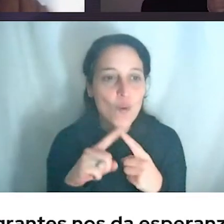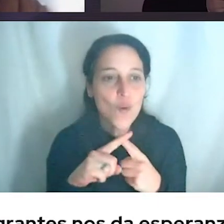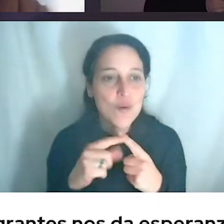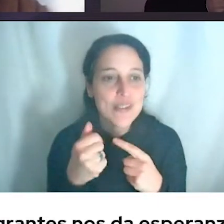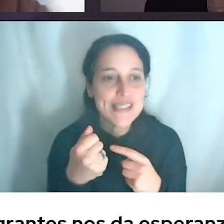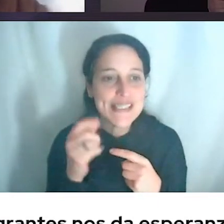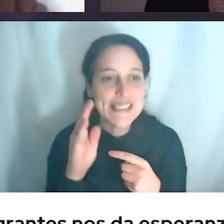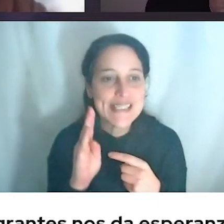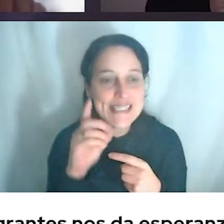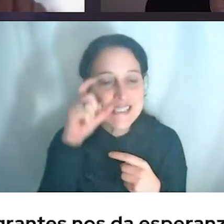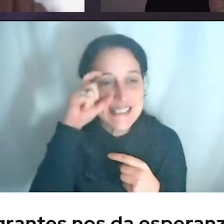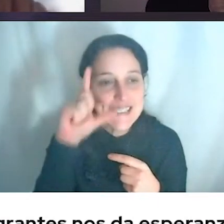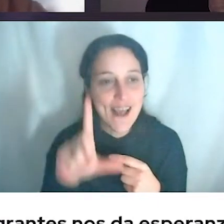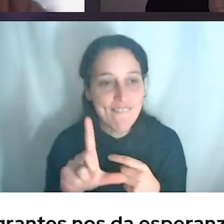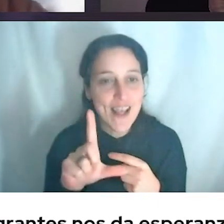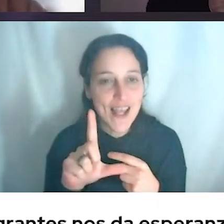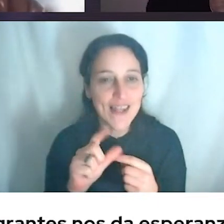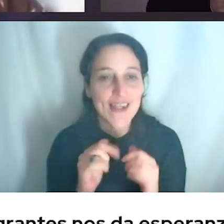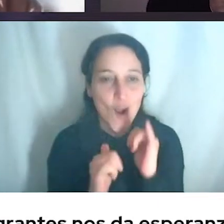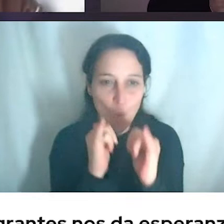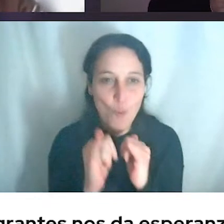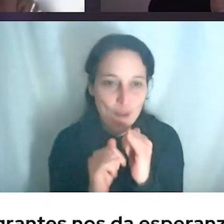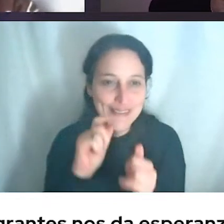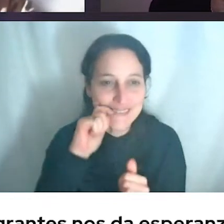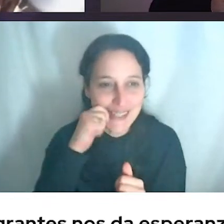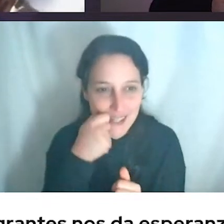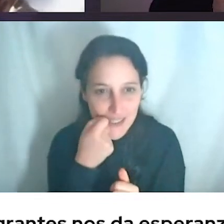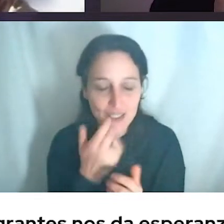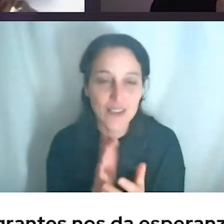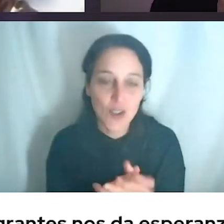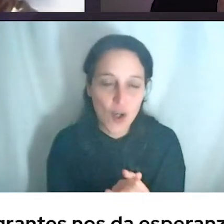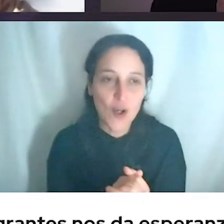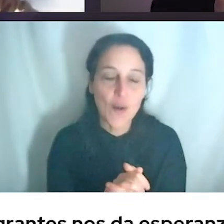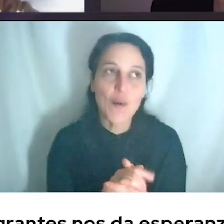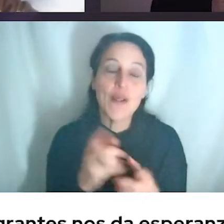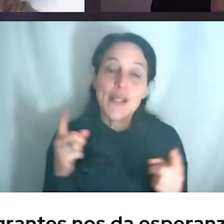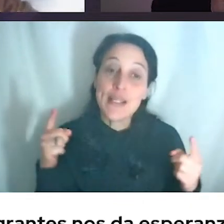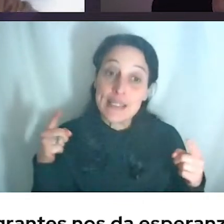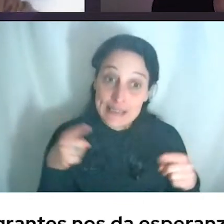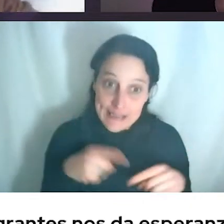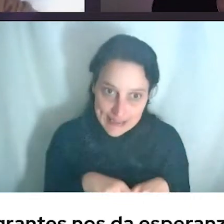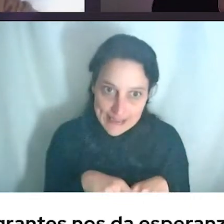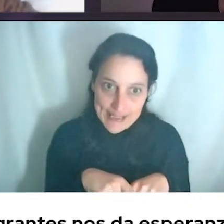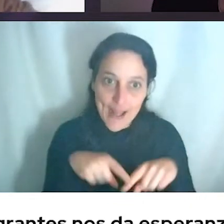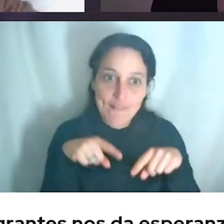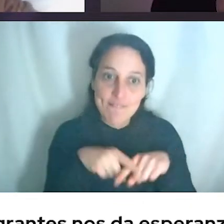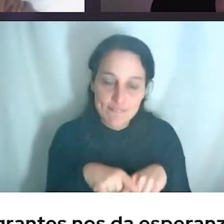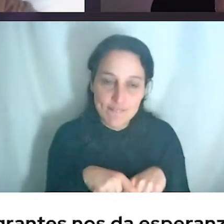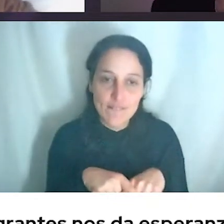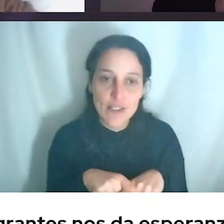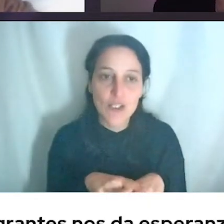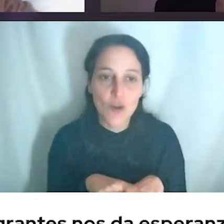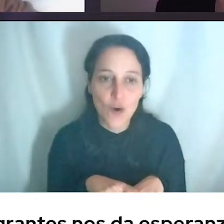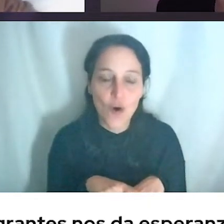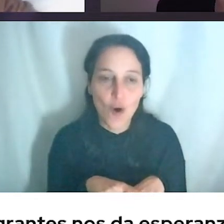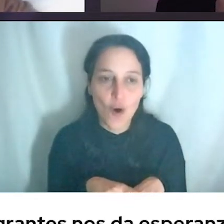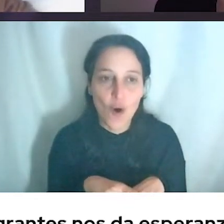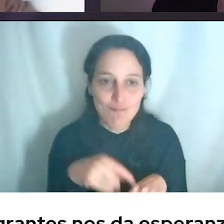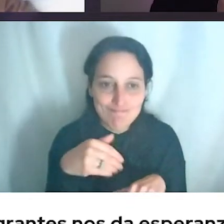Sí, es un desafío que queda pendiente, la brecha no es que las mujeres entremos en tecnología no